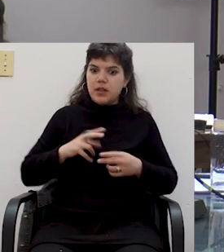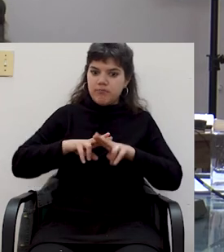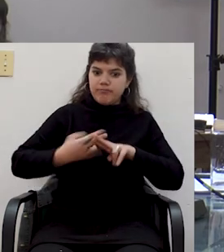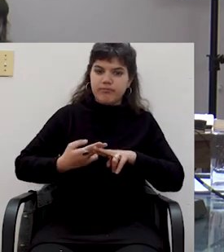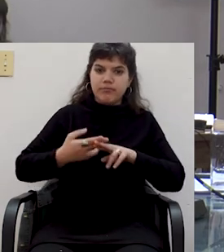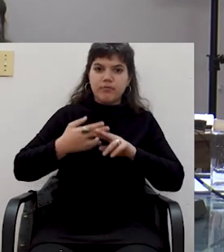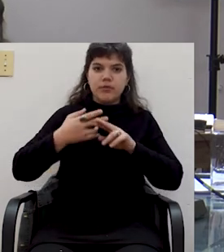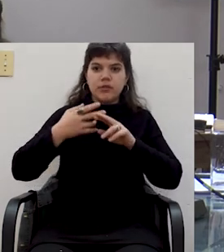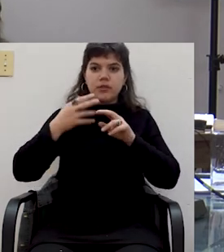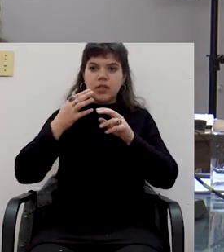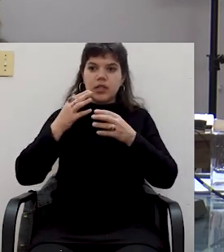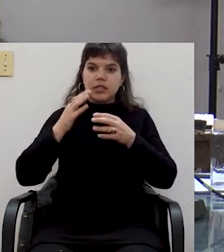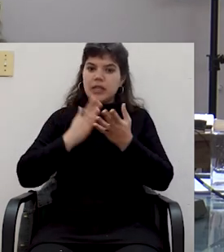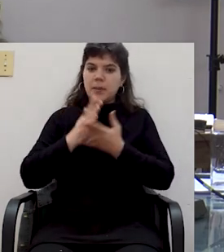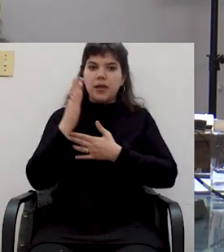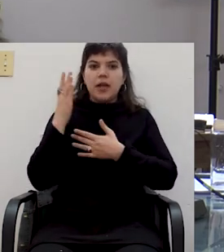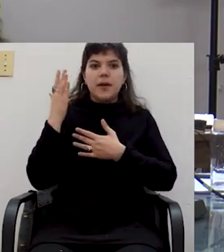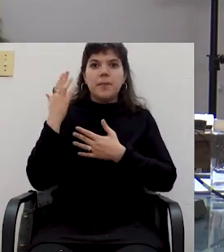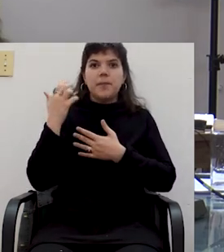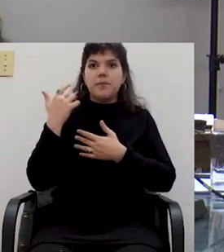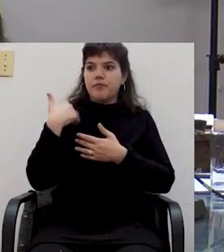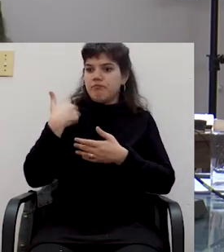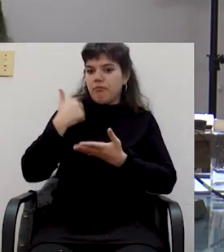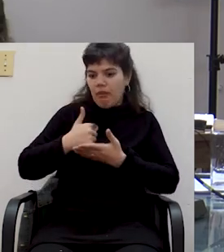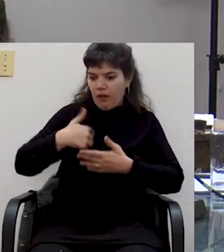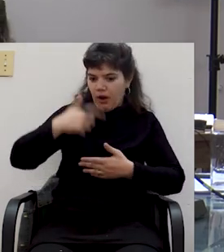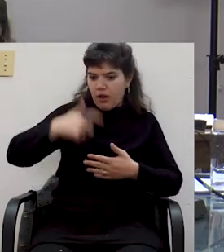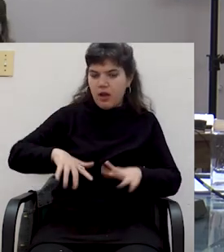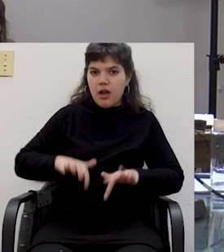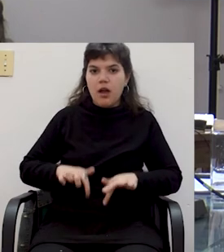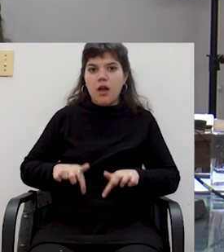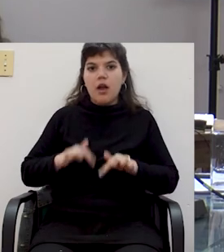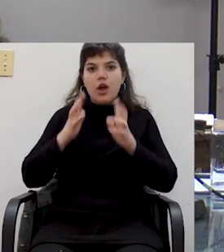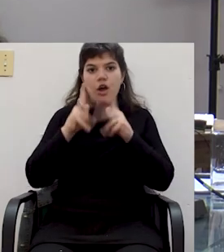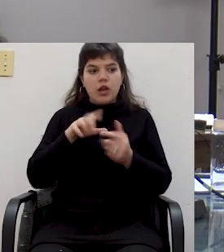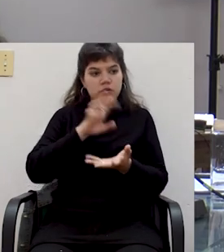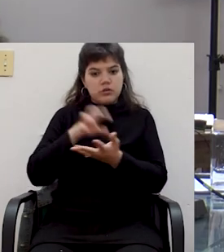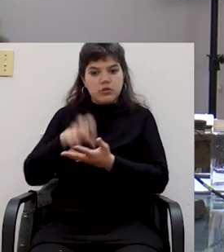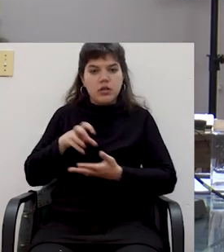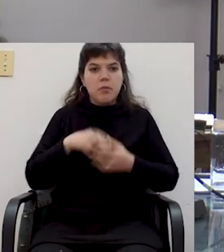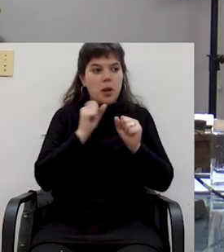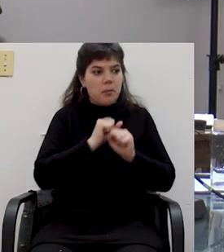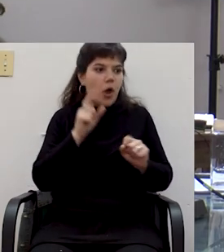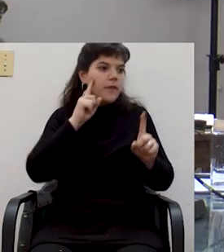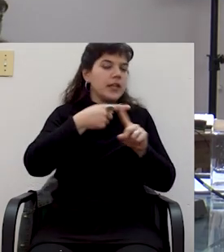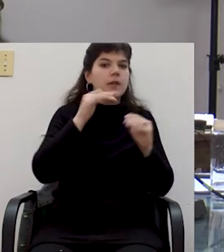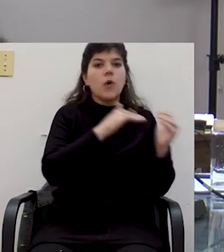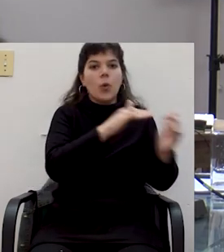Reproducimos muy frecuentemente que estamos en las organizaciones para hacer, para cumplir con propósitos, para